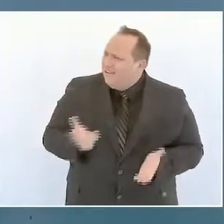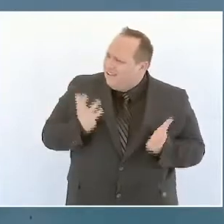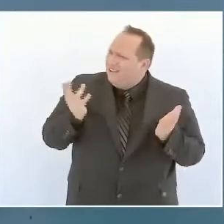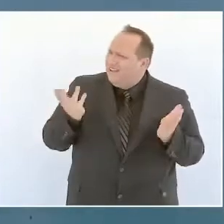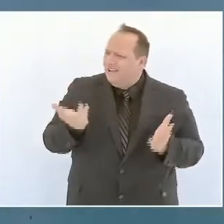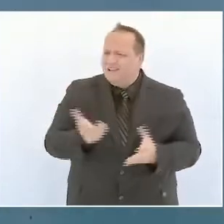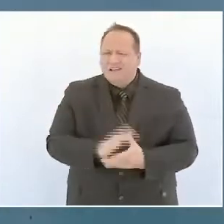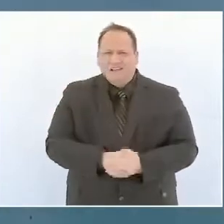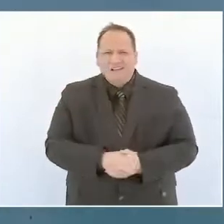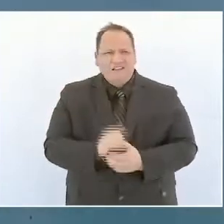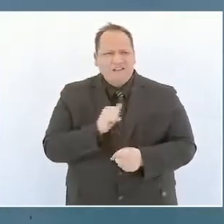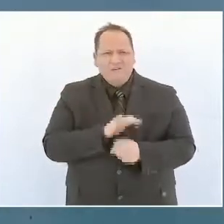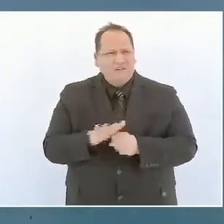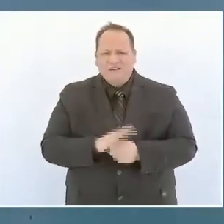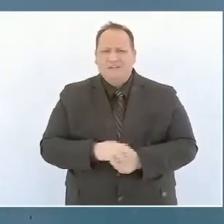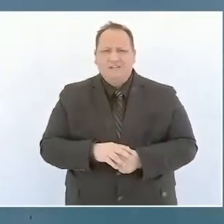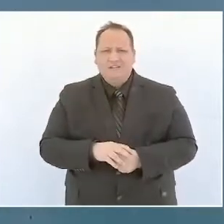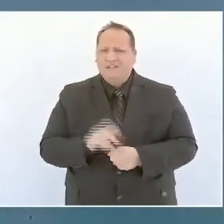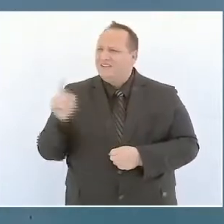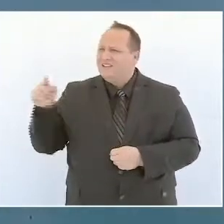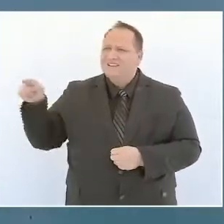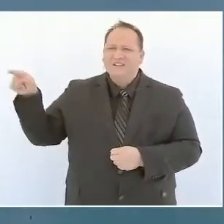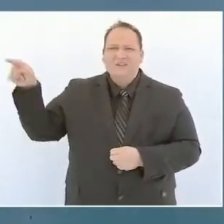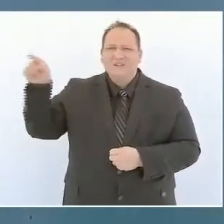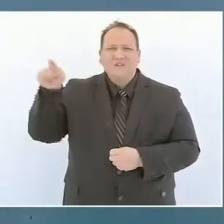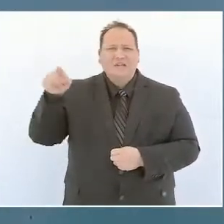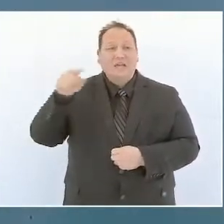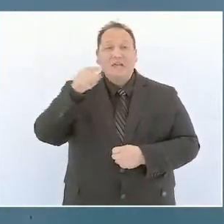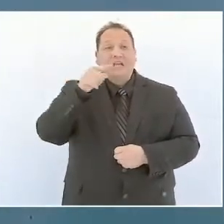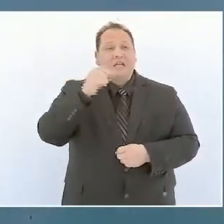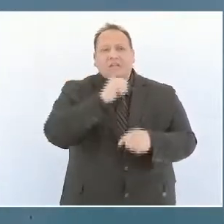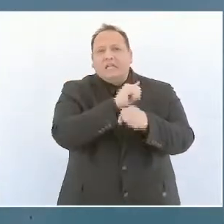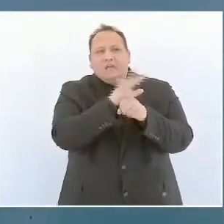porque no tienen toda la información.